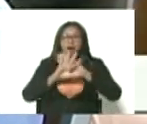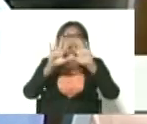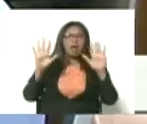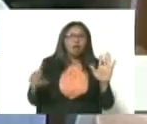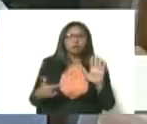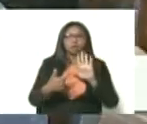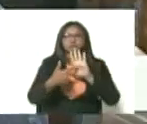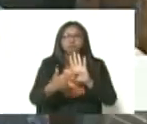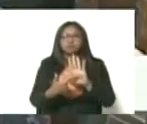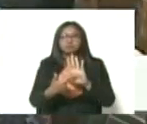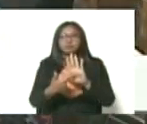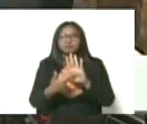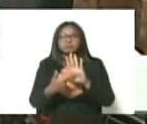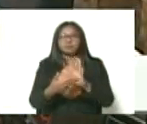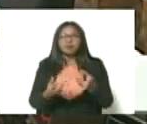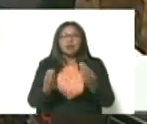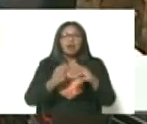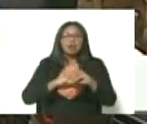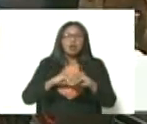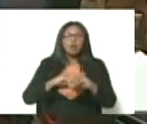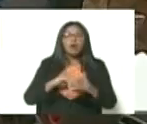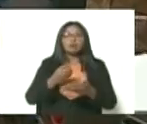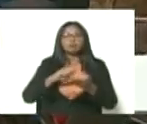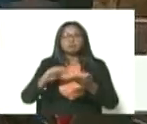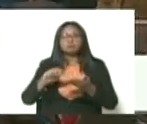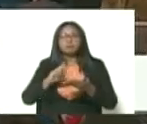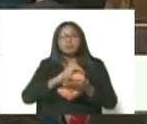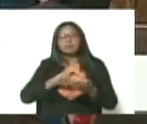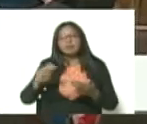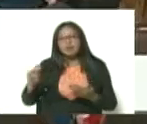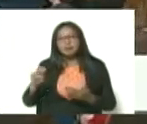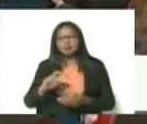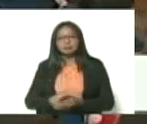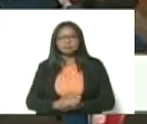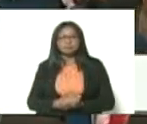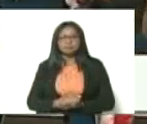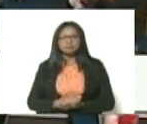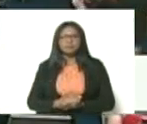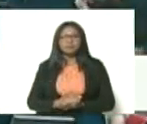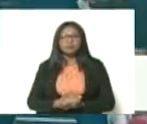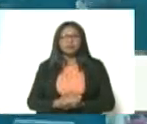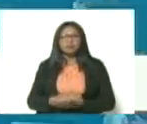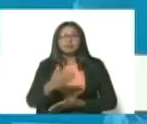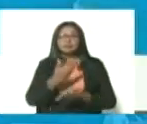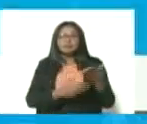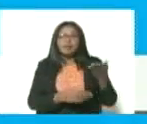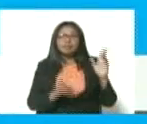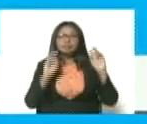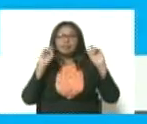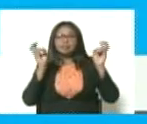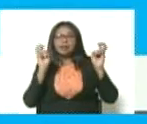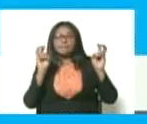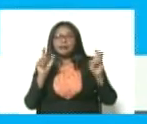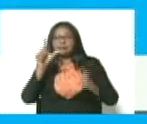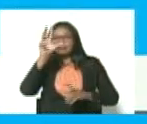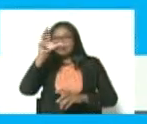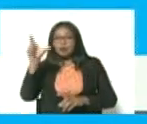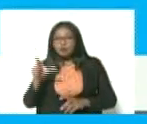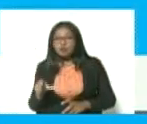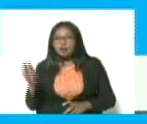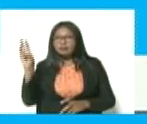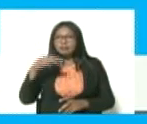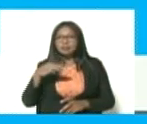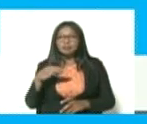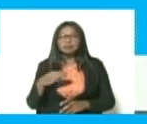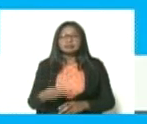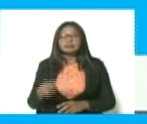tajante, taxativo el Acuerdo de Ginebra. La resolución del tema de la Guayana Esequiba tendrá que